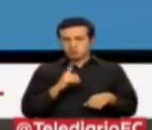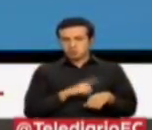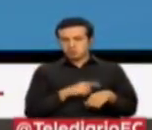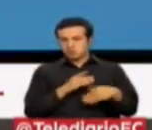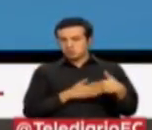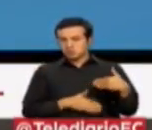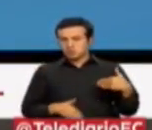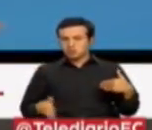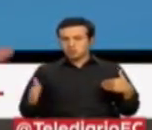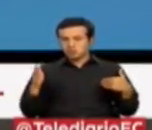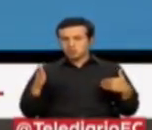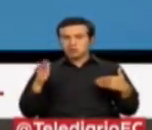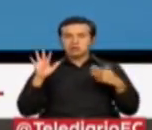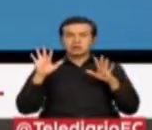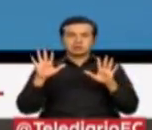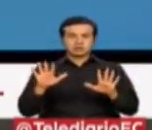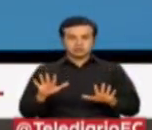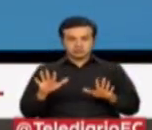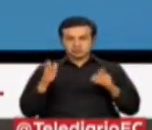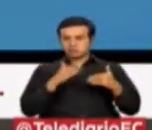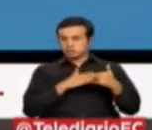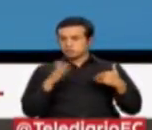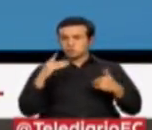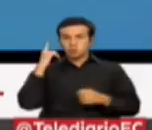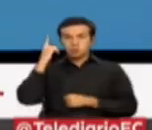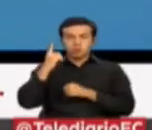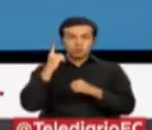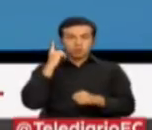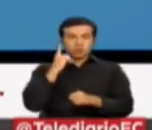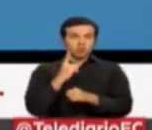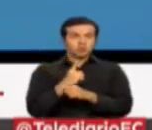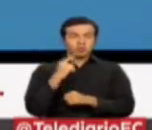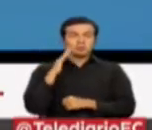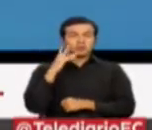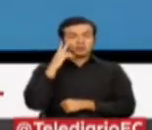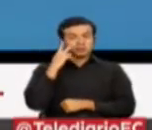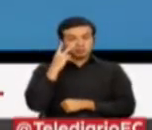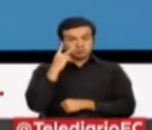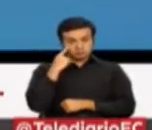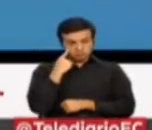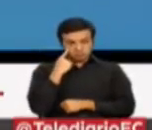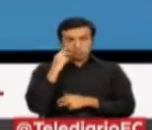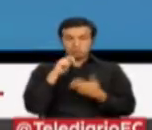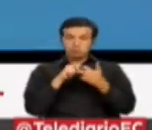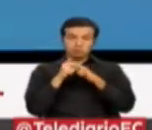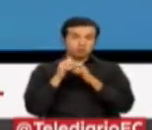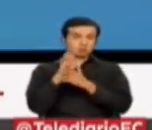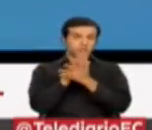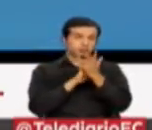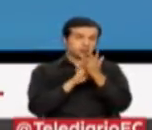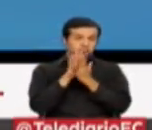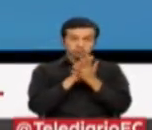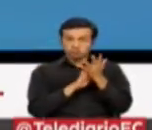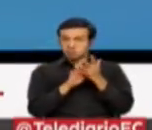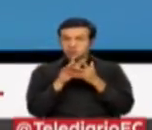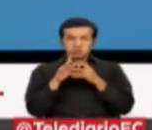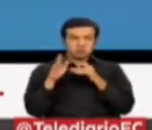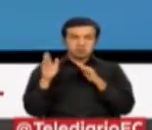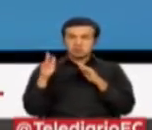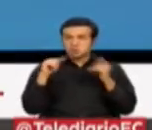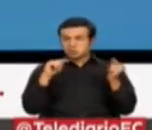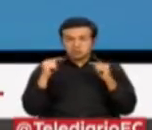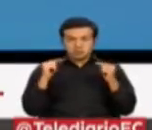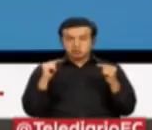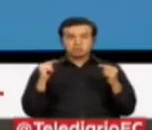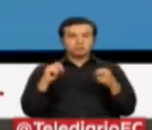muy prolongado de 10 años y con un año que ha estado permeado sobre todo, yo diría, por la incertidumbre, por la puja, por la tensión.